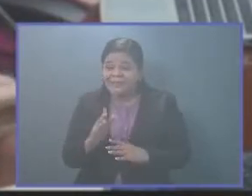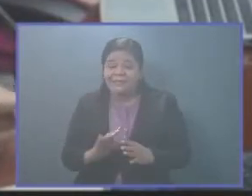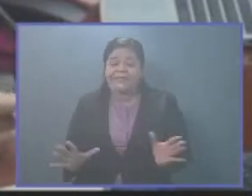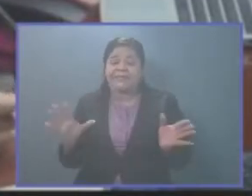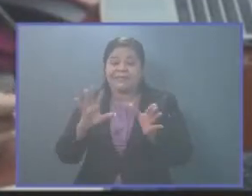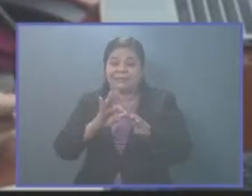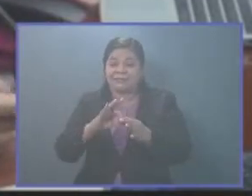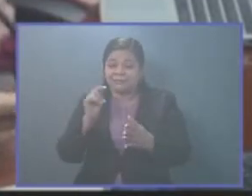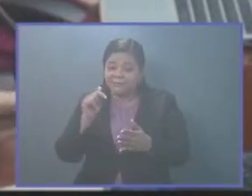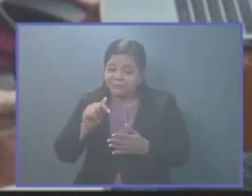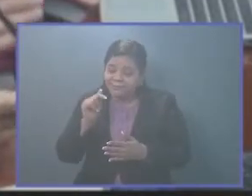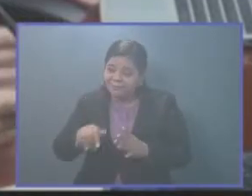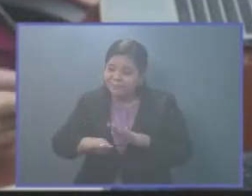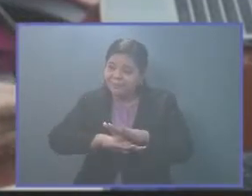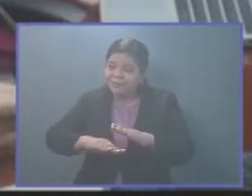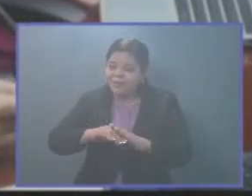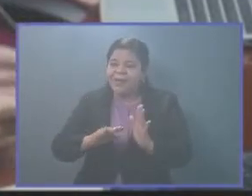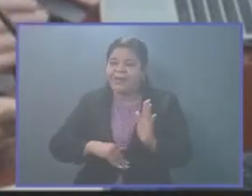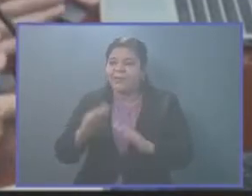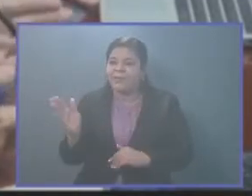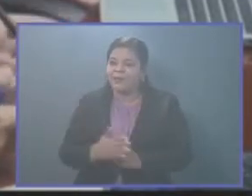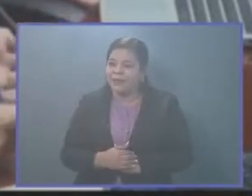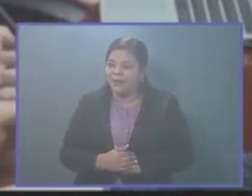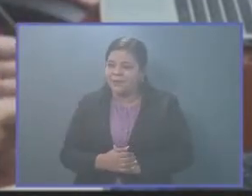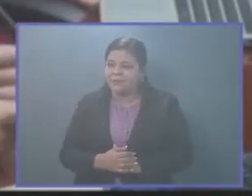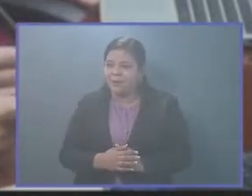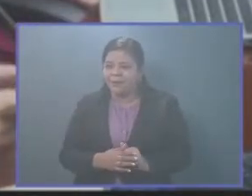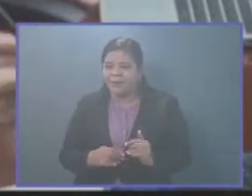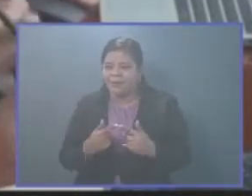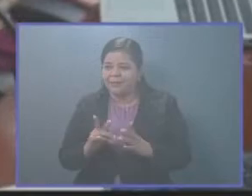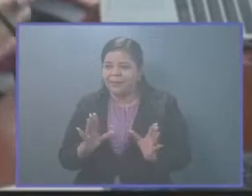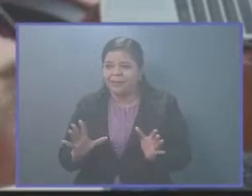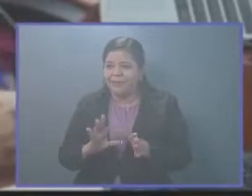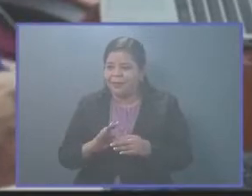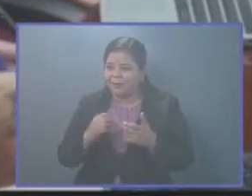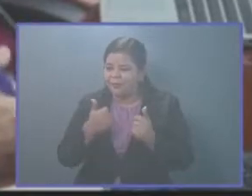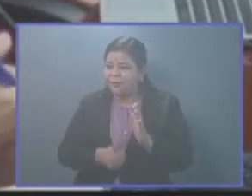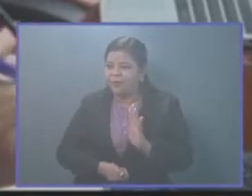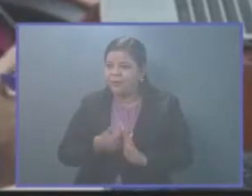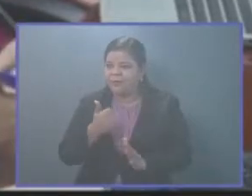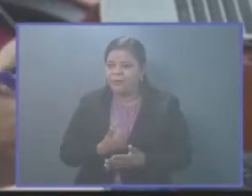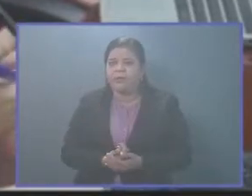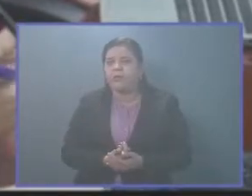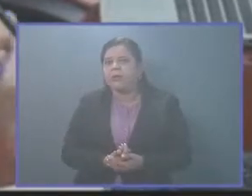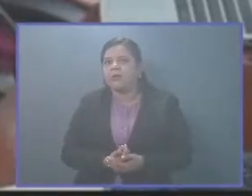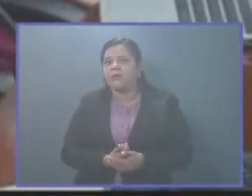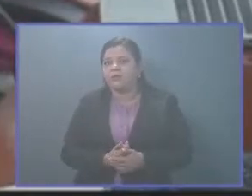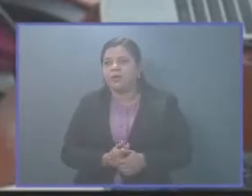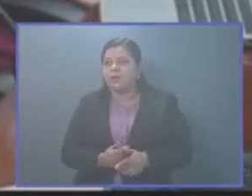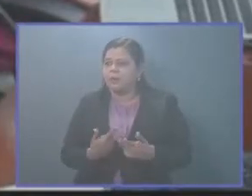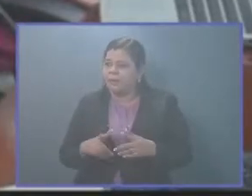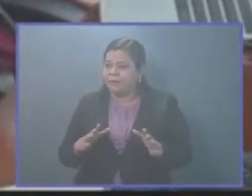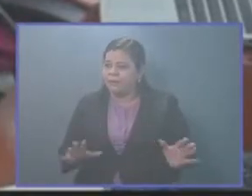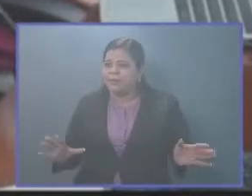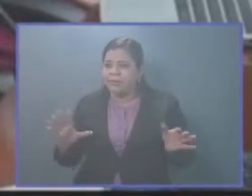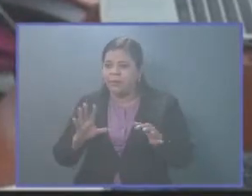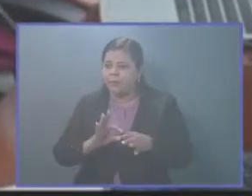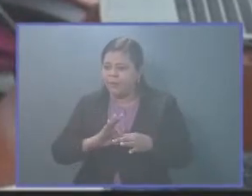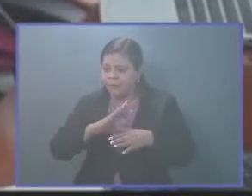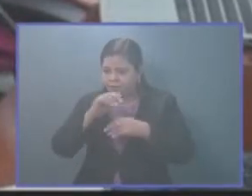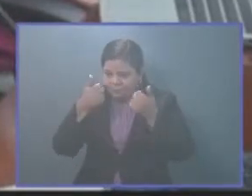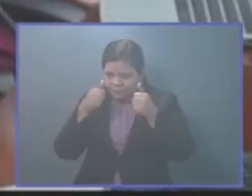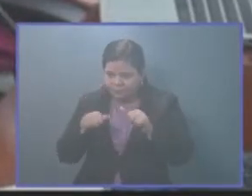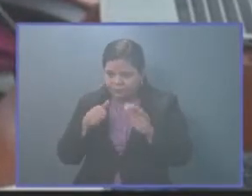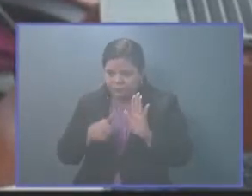Es a partir de este tercer informe que vamos a profundizar, y justamente uno de los aspectos que ahora nos compete como comité